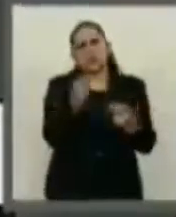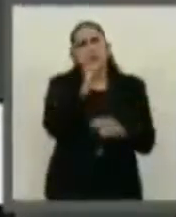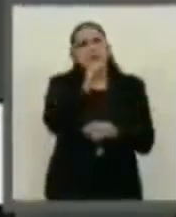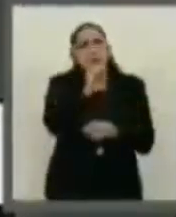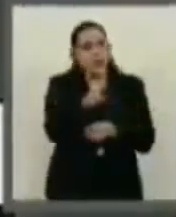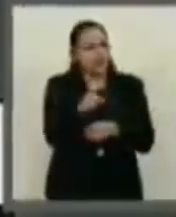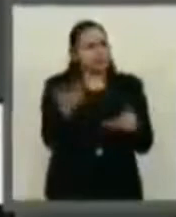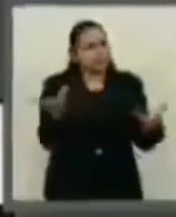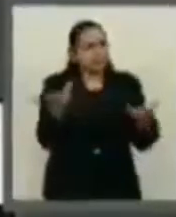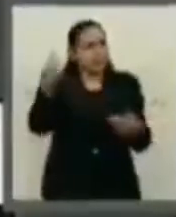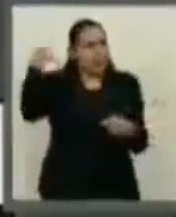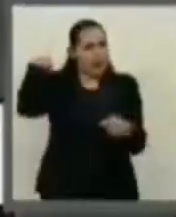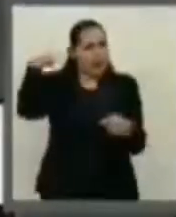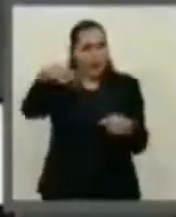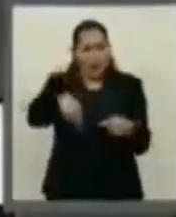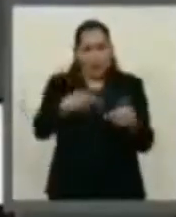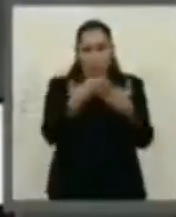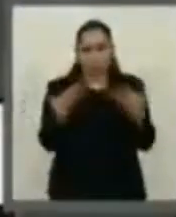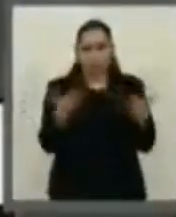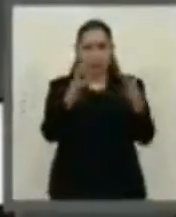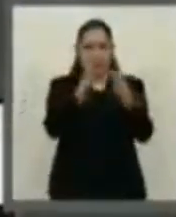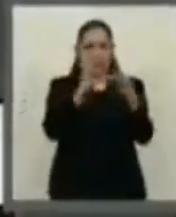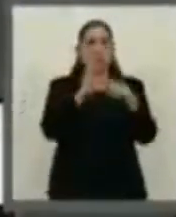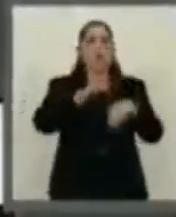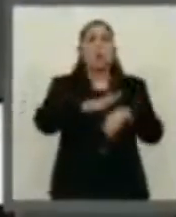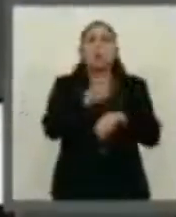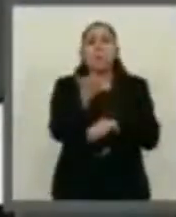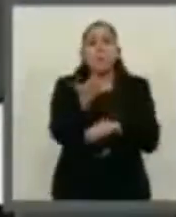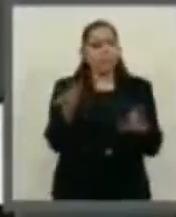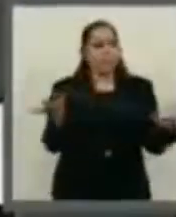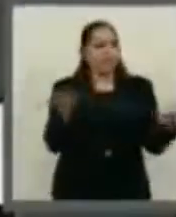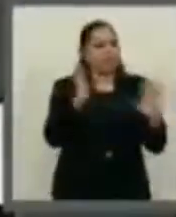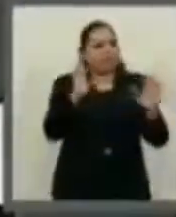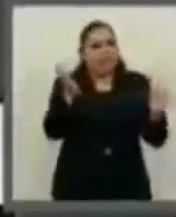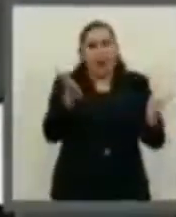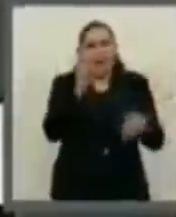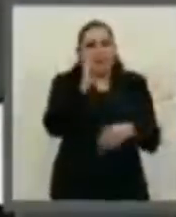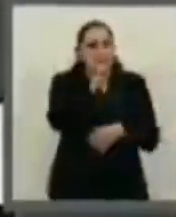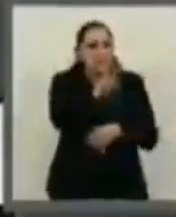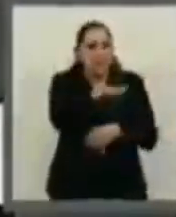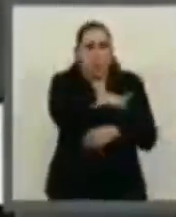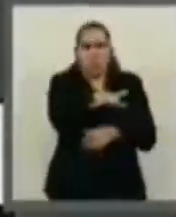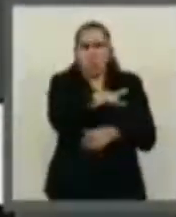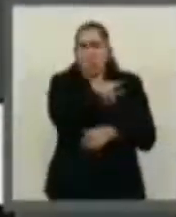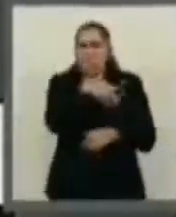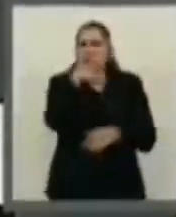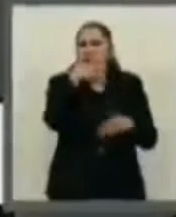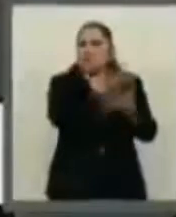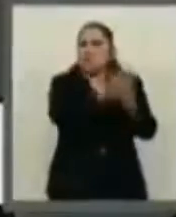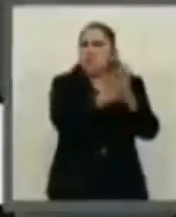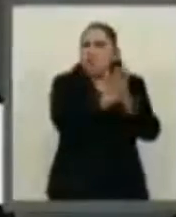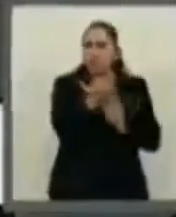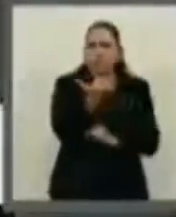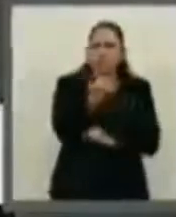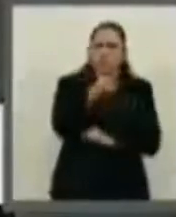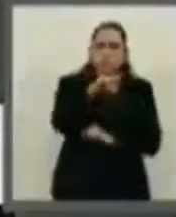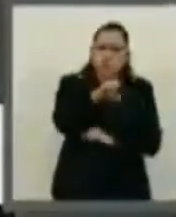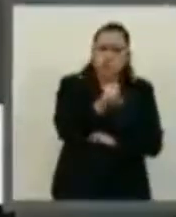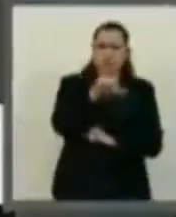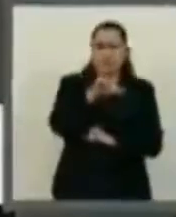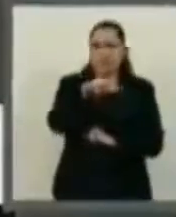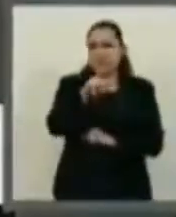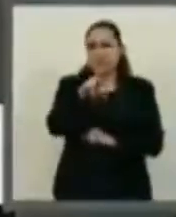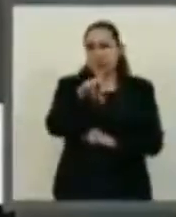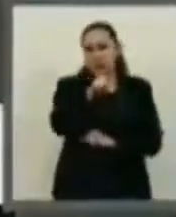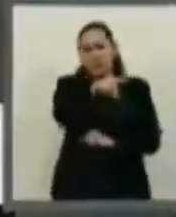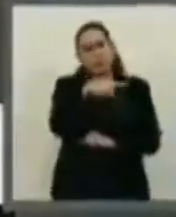que sostenido, porque queda al descubierto la corrupción de Miguel Ángel Yunes Linares. Y eso es lo que yo quiero que se